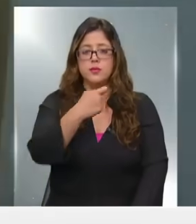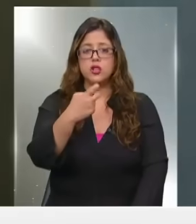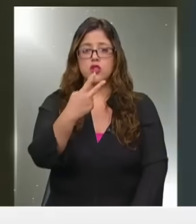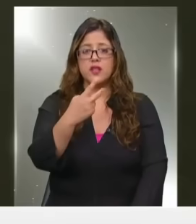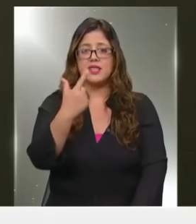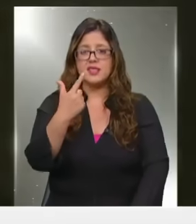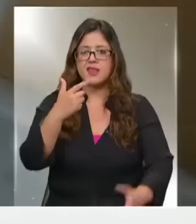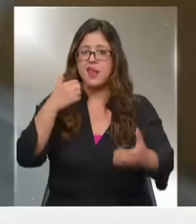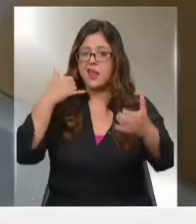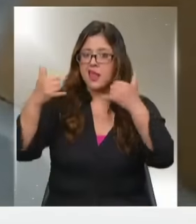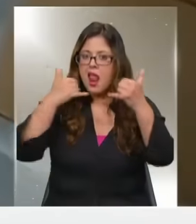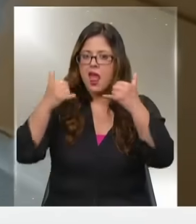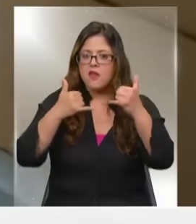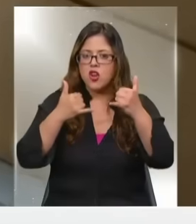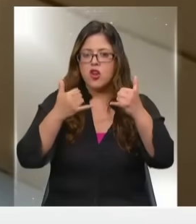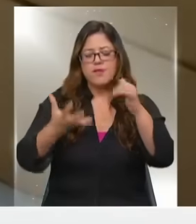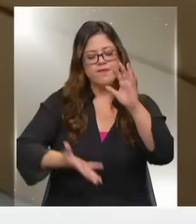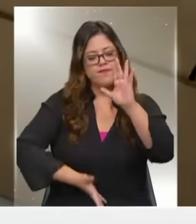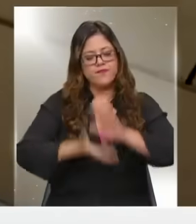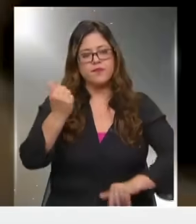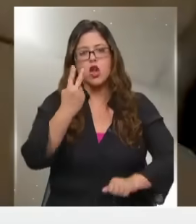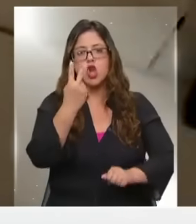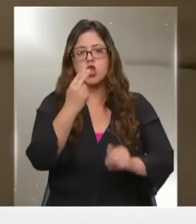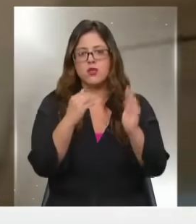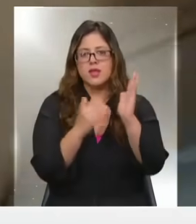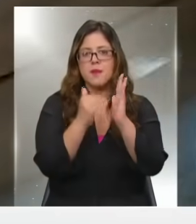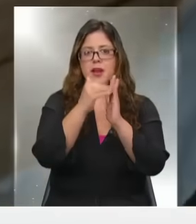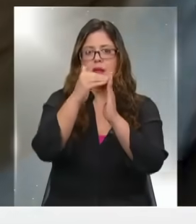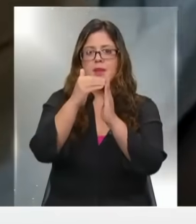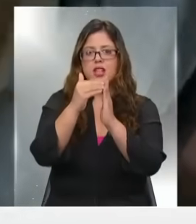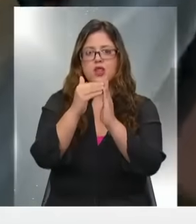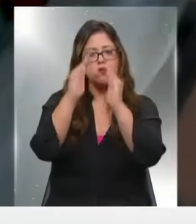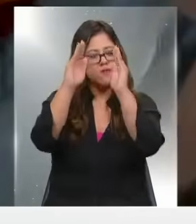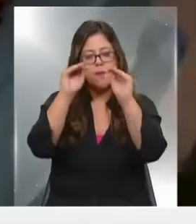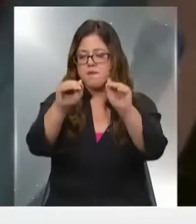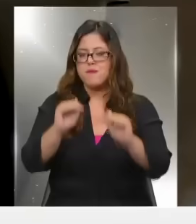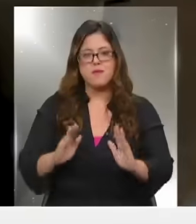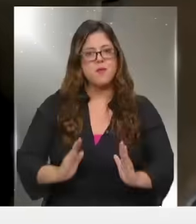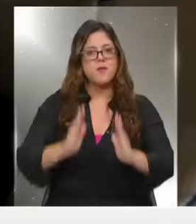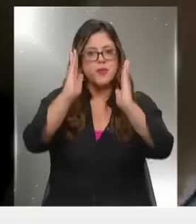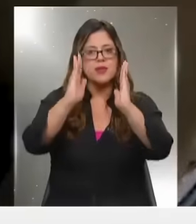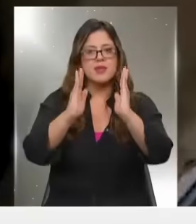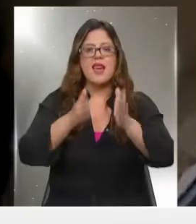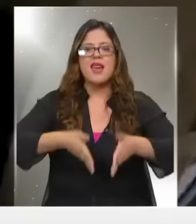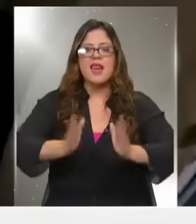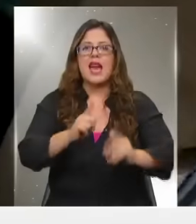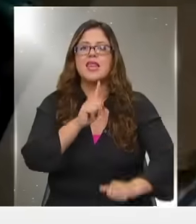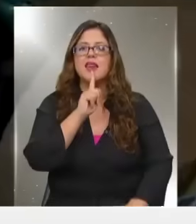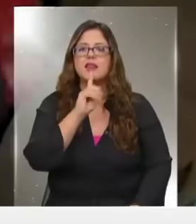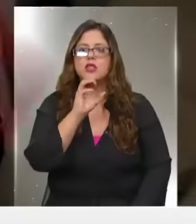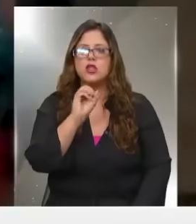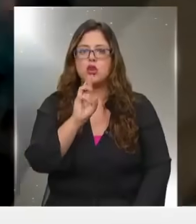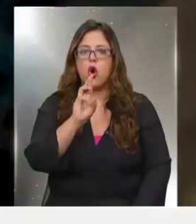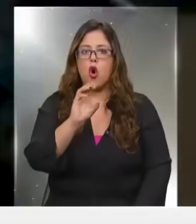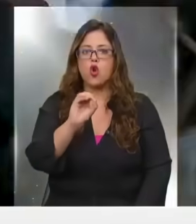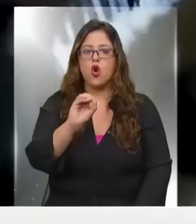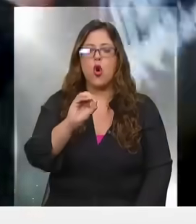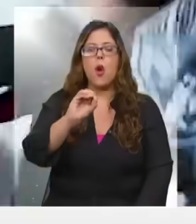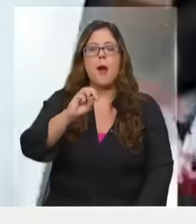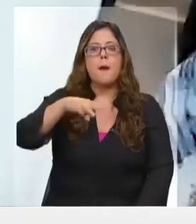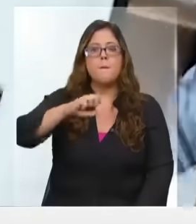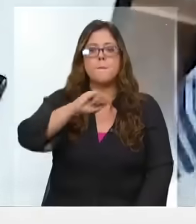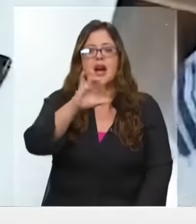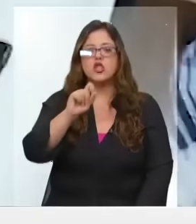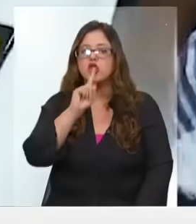127 teléfonos fueron incautados en dos departamentos del mismo edificio en calle Toro Mazote. Un botín avaluado en